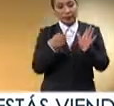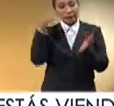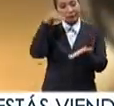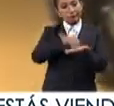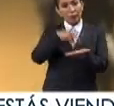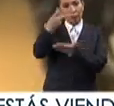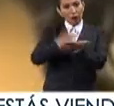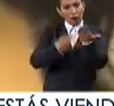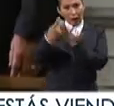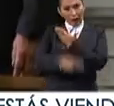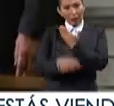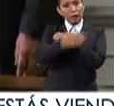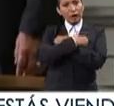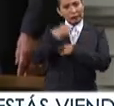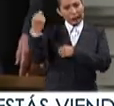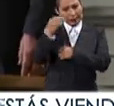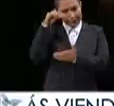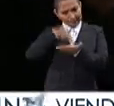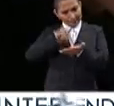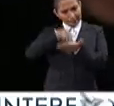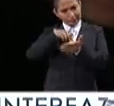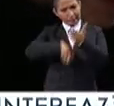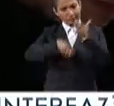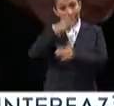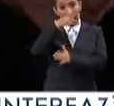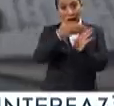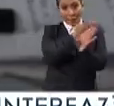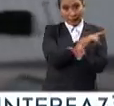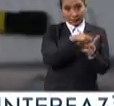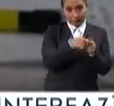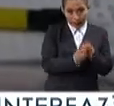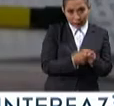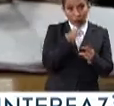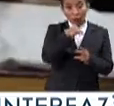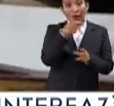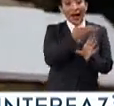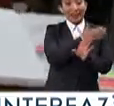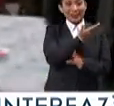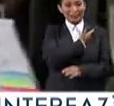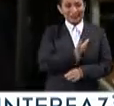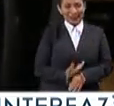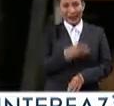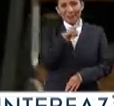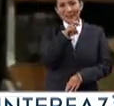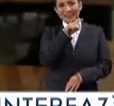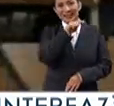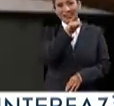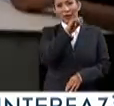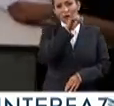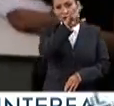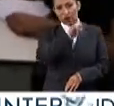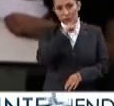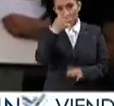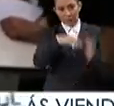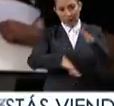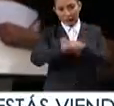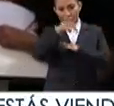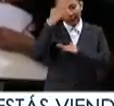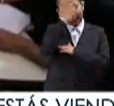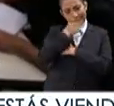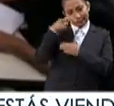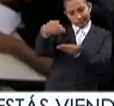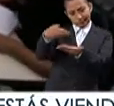en políticas educativas necesarias incluso desde sus inicios cuando el entonces presidente vicente fox que con base en uno de los